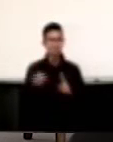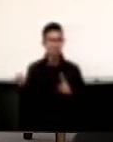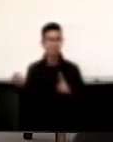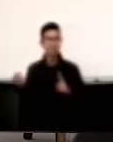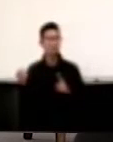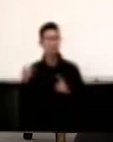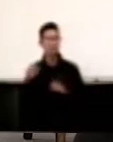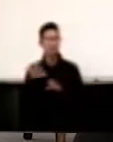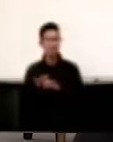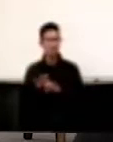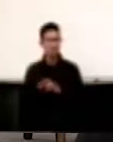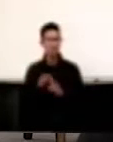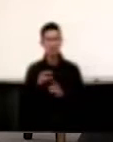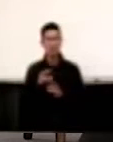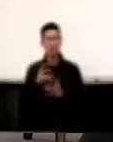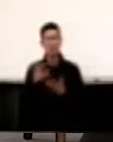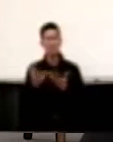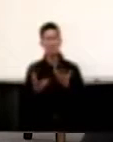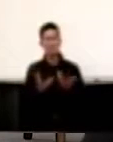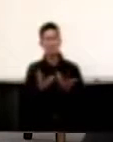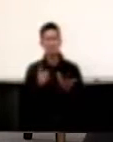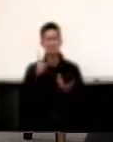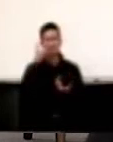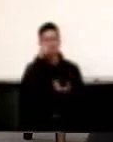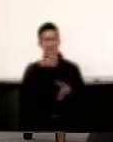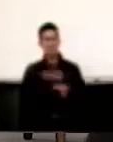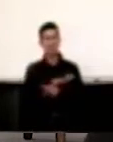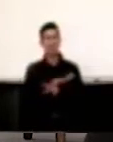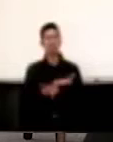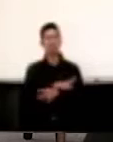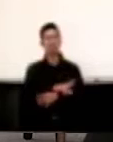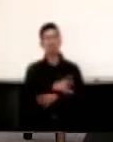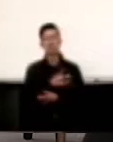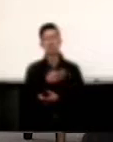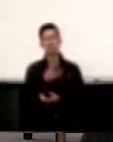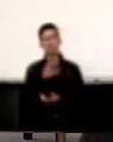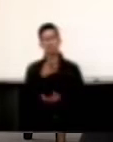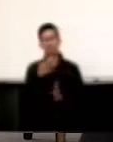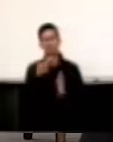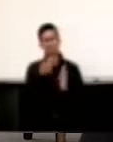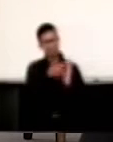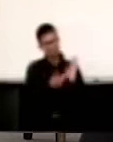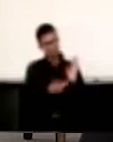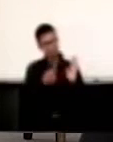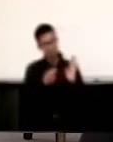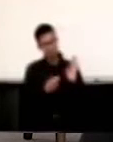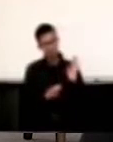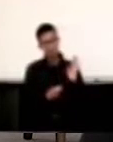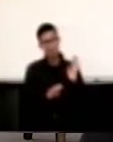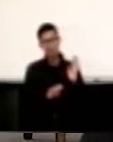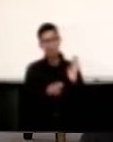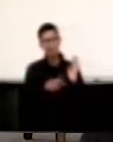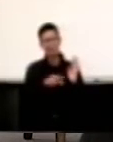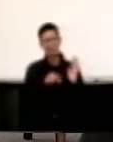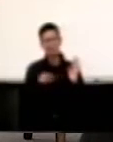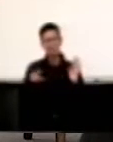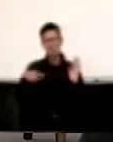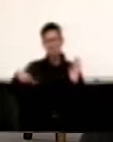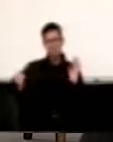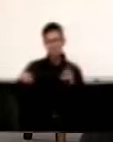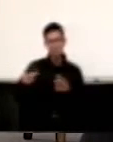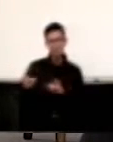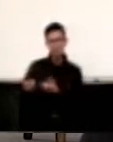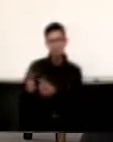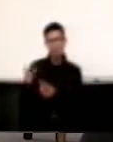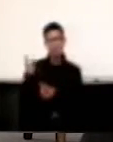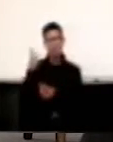cuidadosa, estamos en una situación muy complicada. Más que cuestiones de reglas, es quizás más bien del comportamiento de las élites. Y